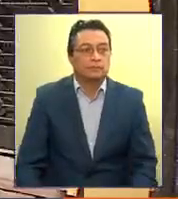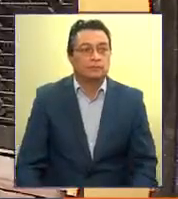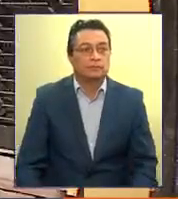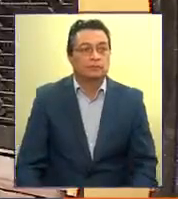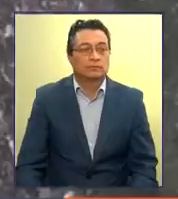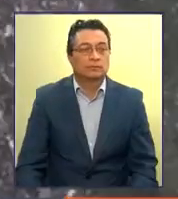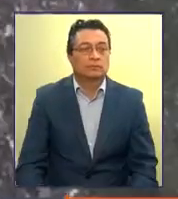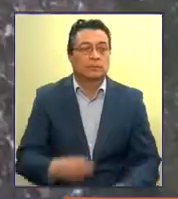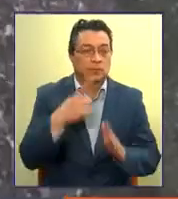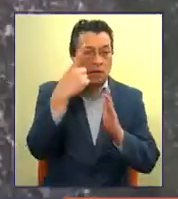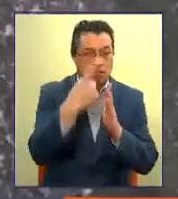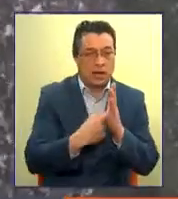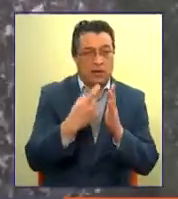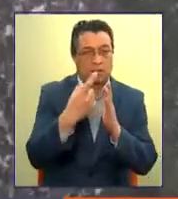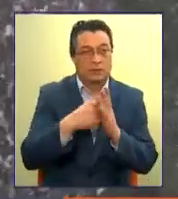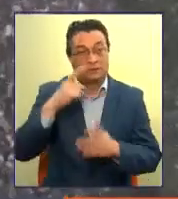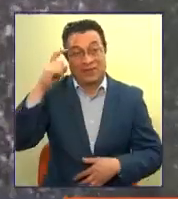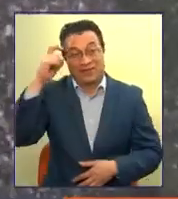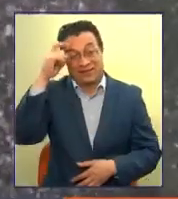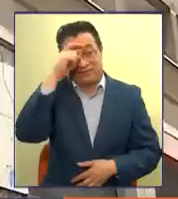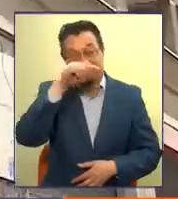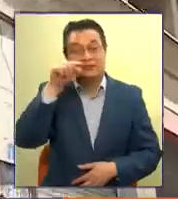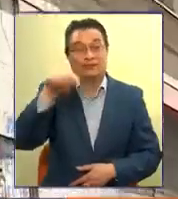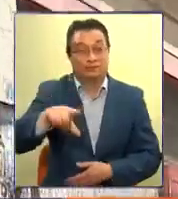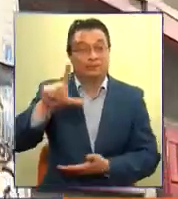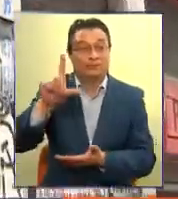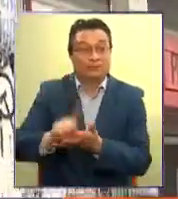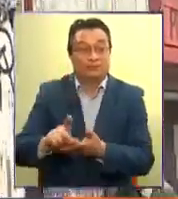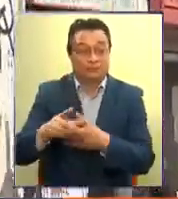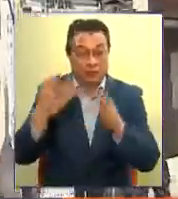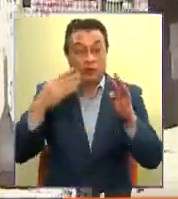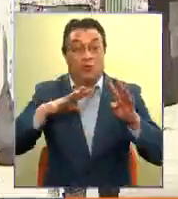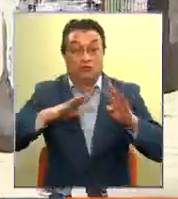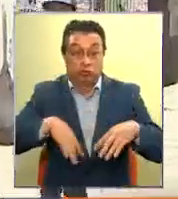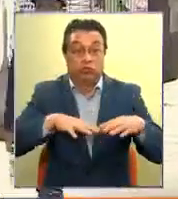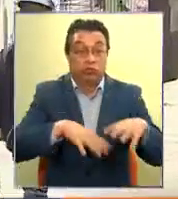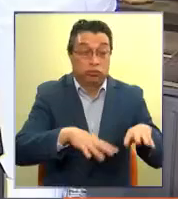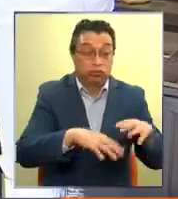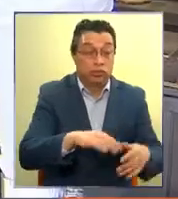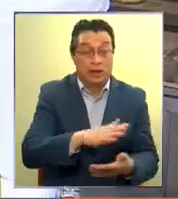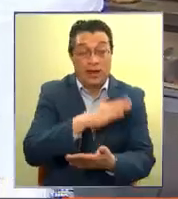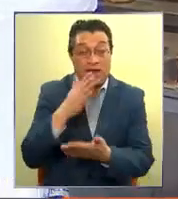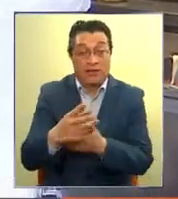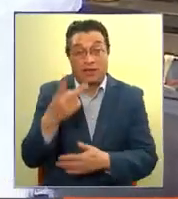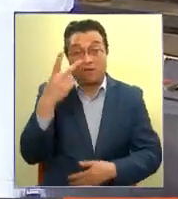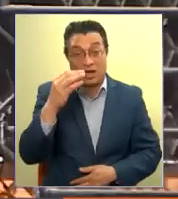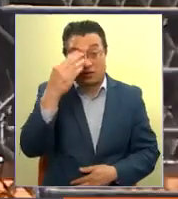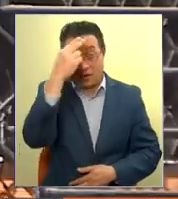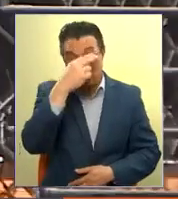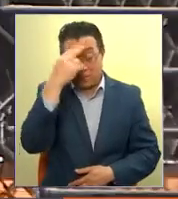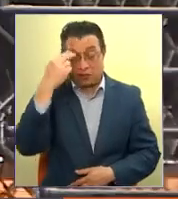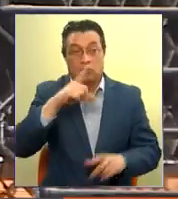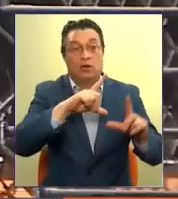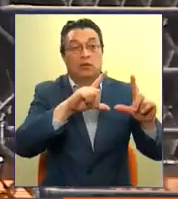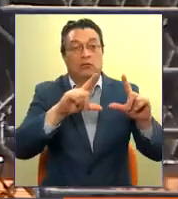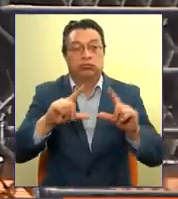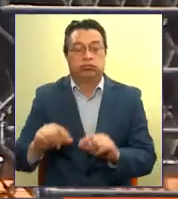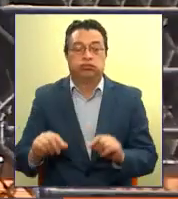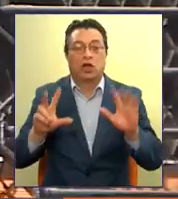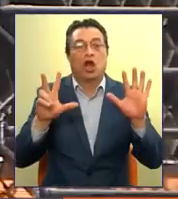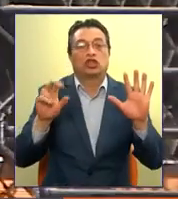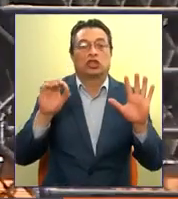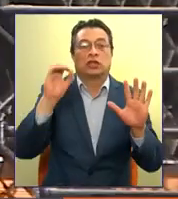Han sido meses complejos para esta fuente de soda, desde el estallido social y hasta el 20 de marzo sus ventas bajaron más de un